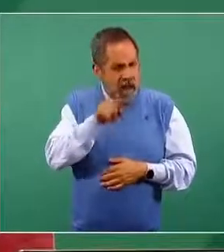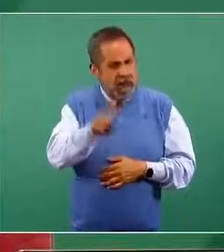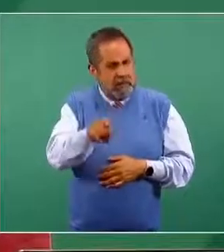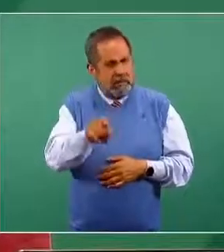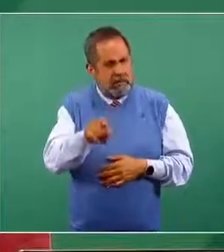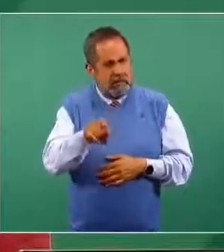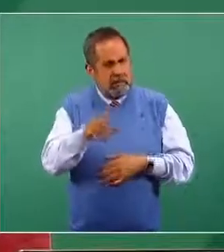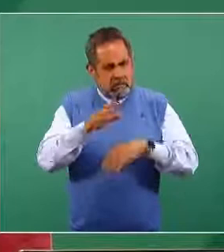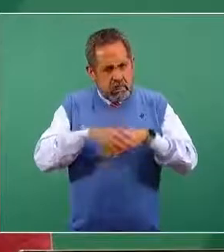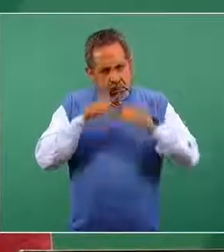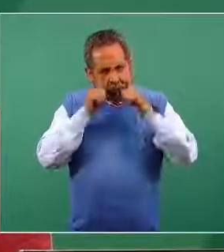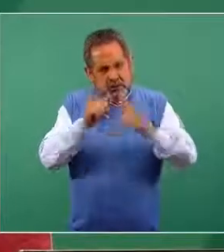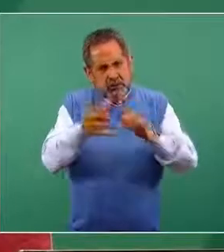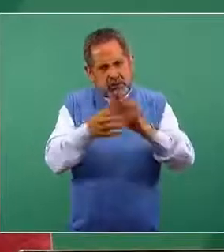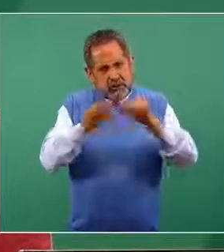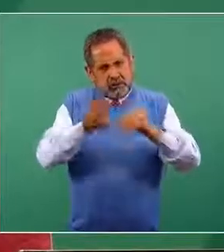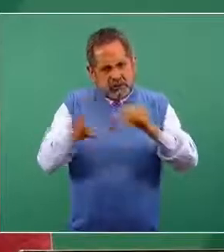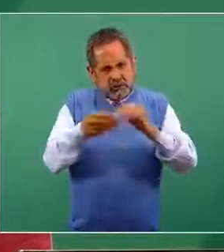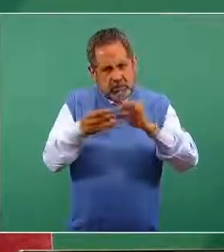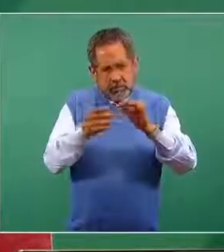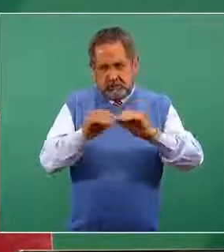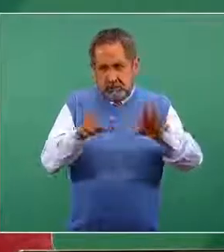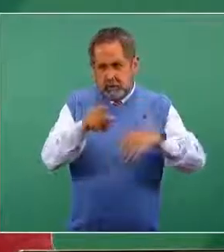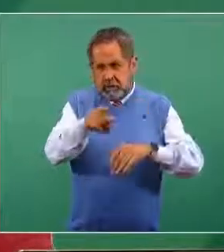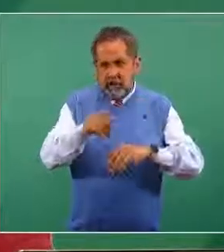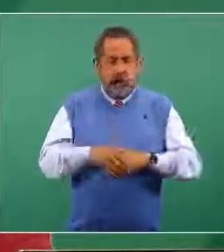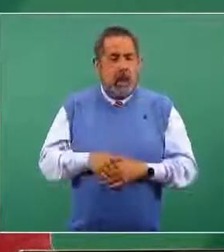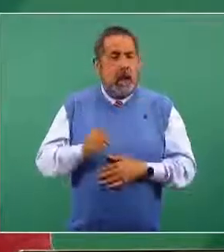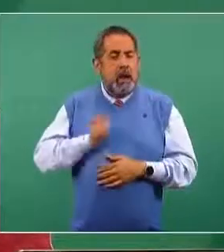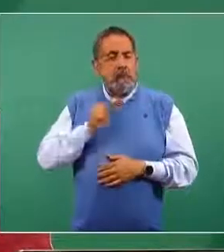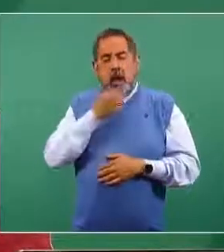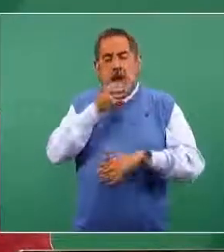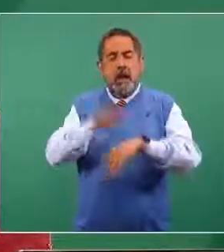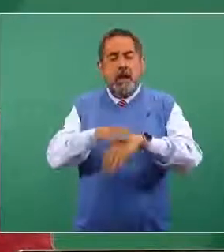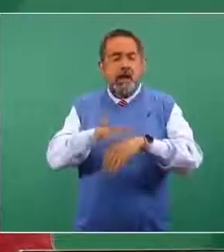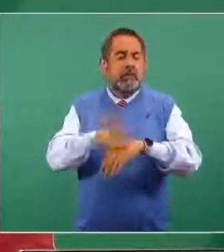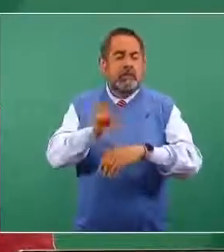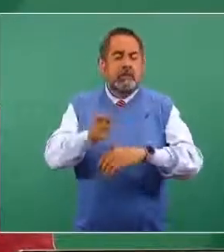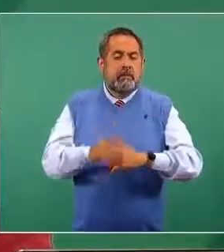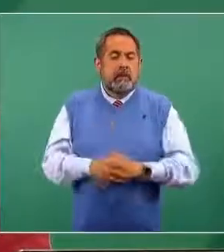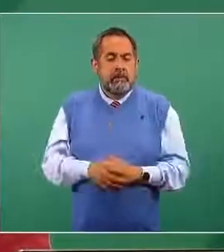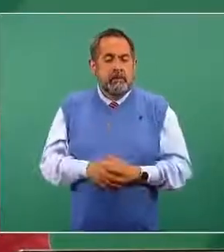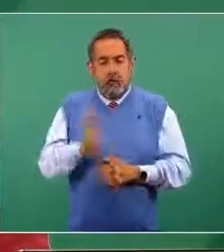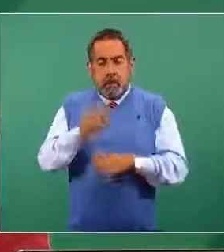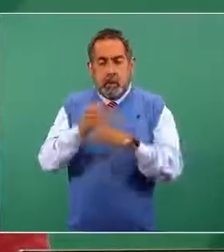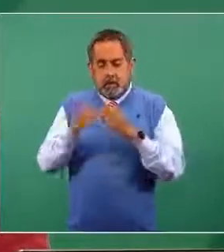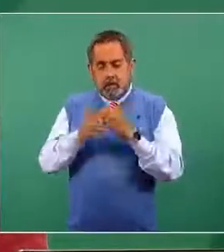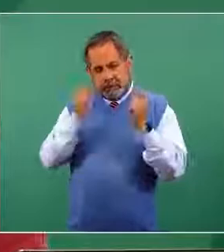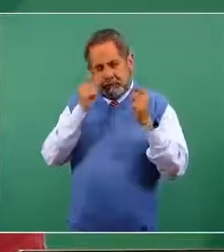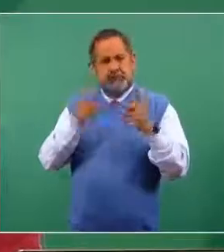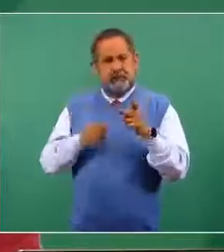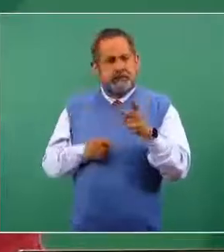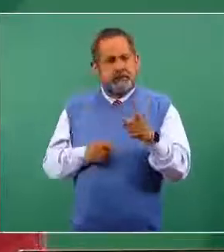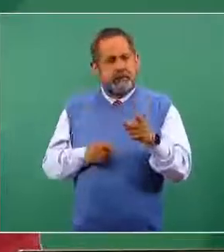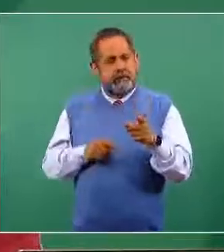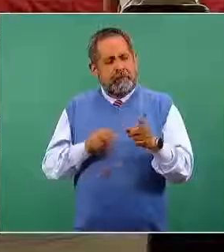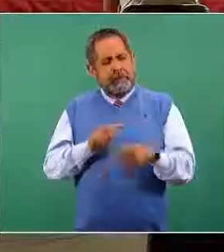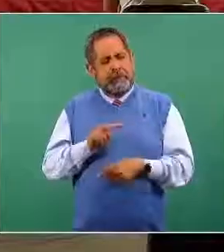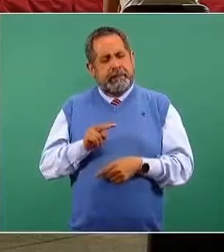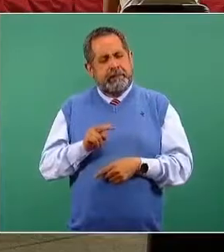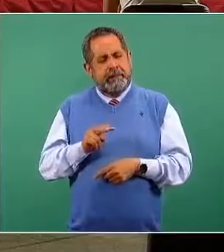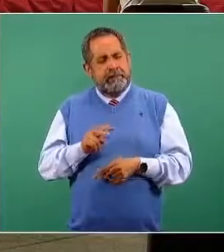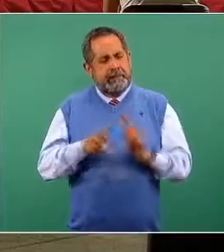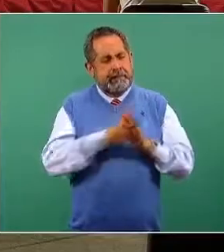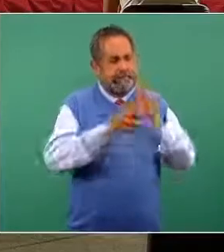mañana dedicamos unos minutos adicionales a esto. Solo aquí aprovecho para comentar otra cosa que me llama la atención o nos llama la atención de